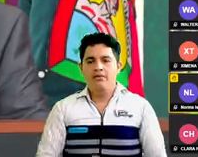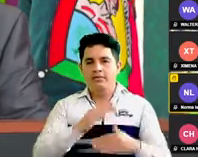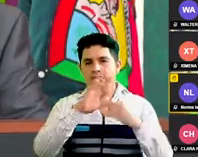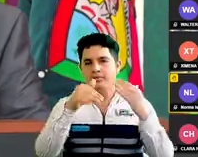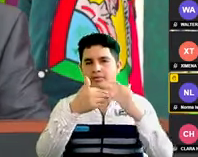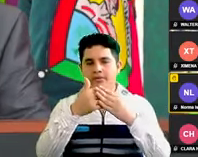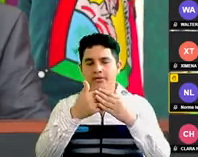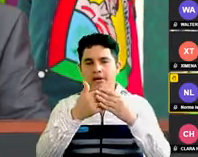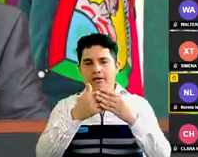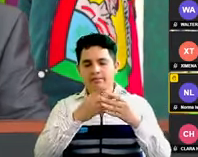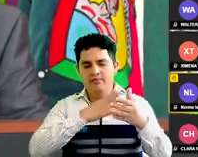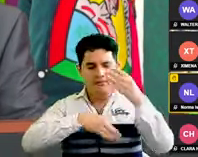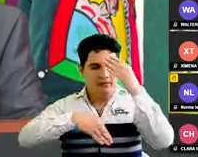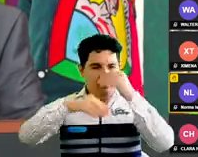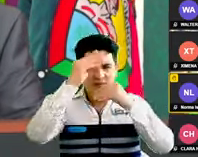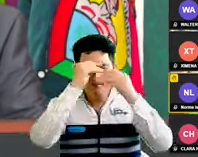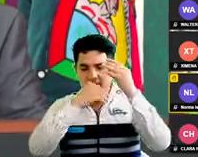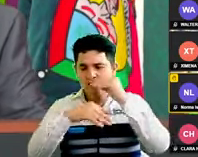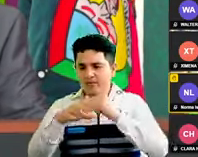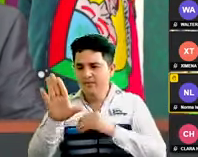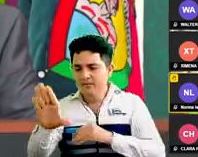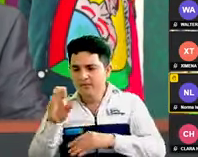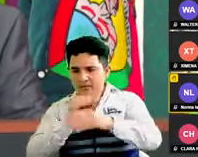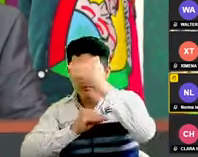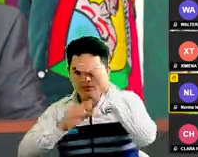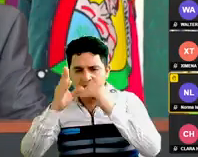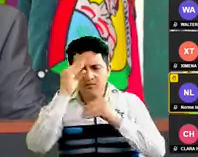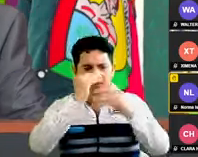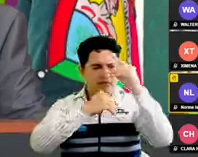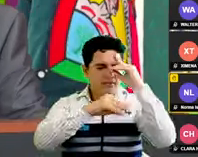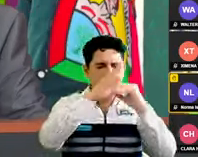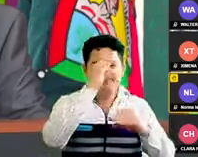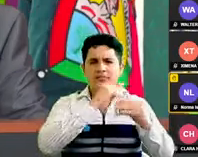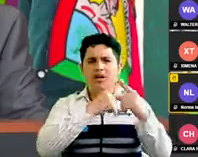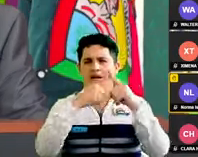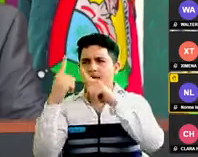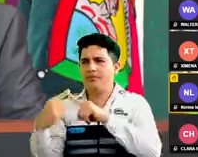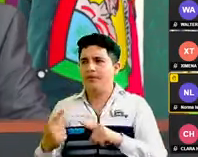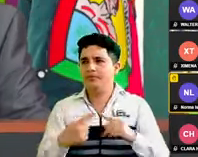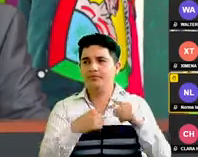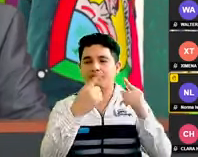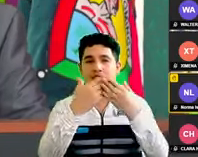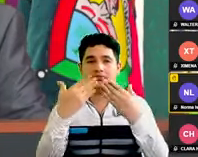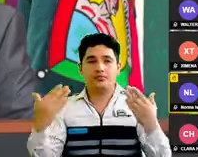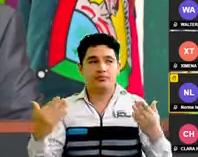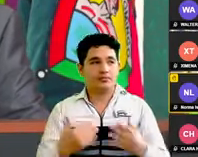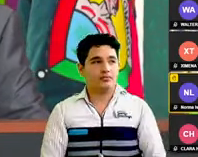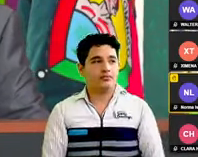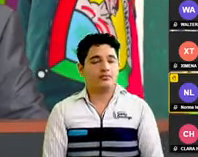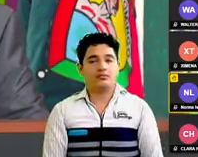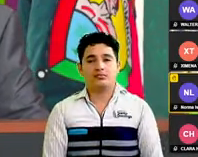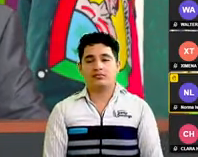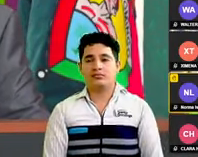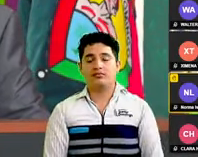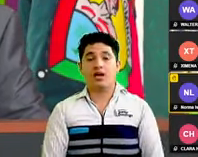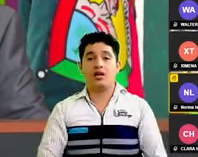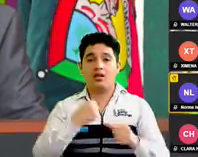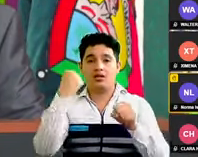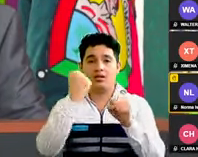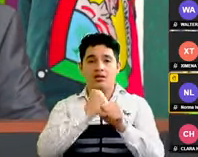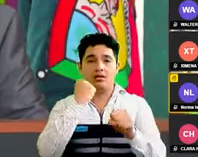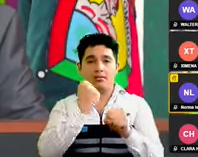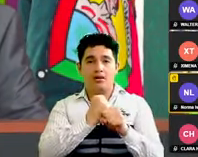todos, todos nos alimentamos de las experiencias de los territorios. Pero estoy muy satisfecho en que estas jornadas sirvieron